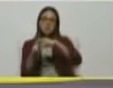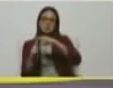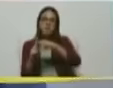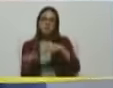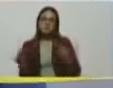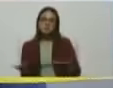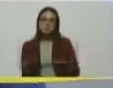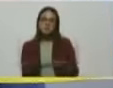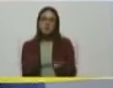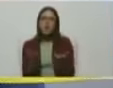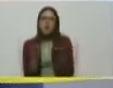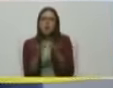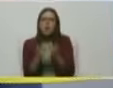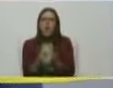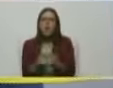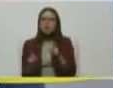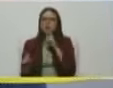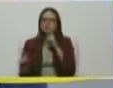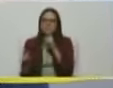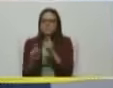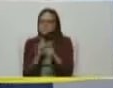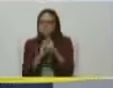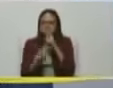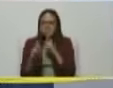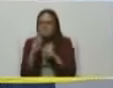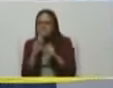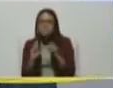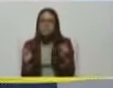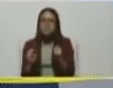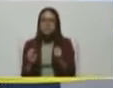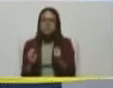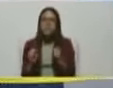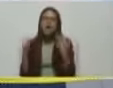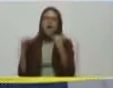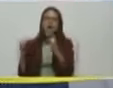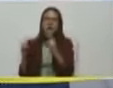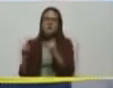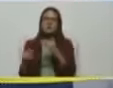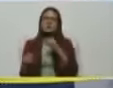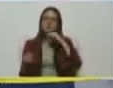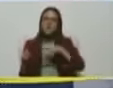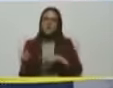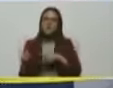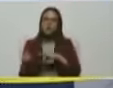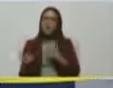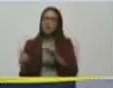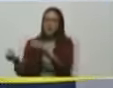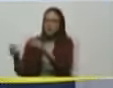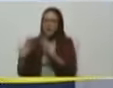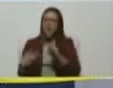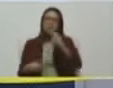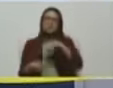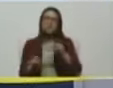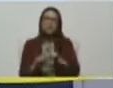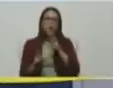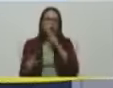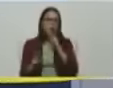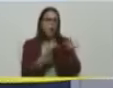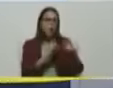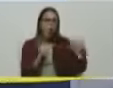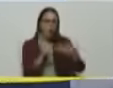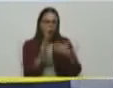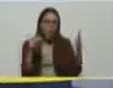¿Cuánta intriga ha habido para que nos odiemos, para que